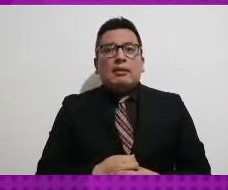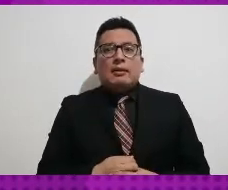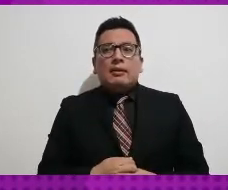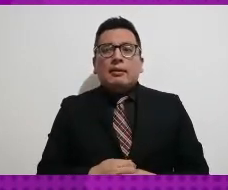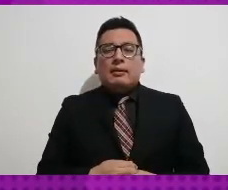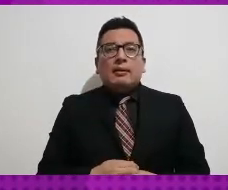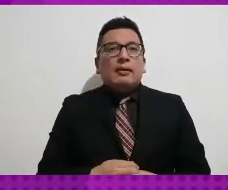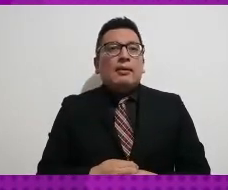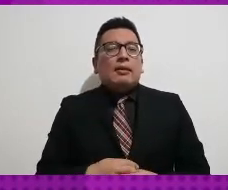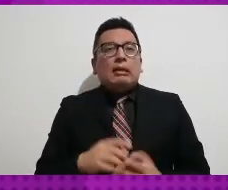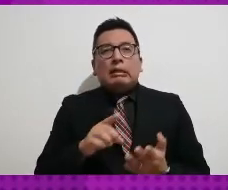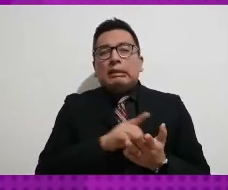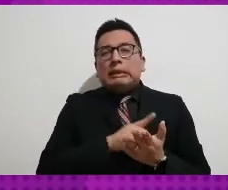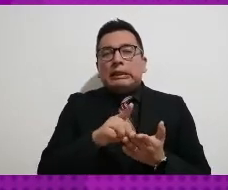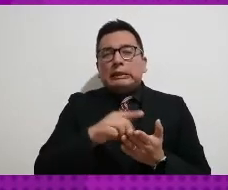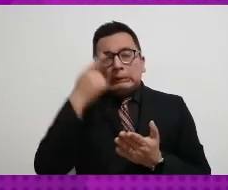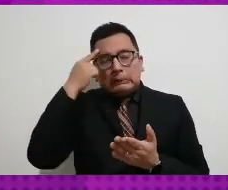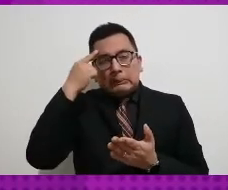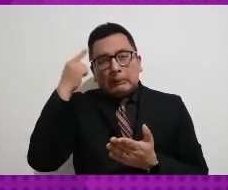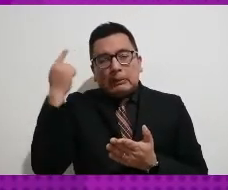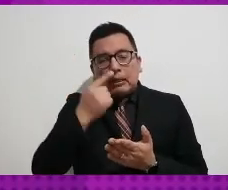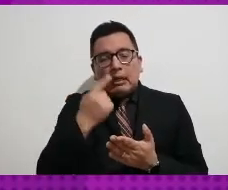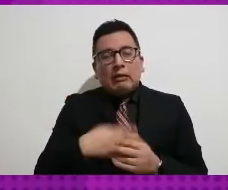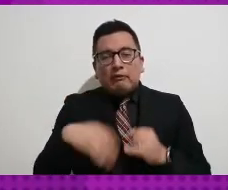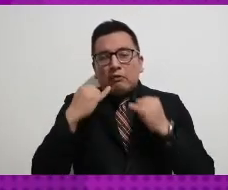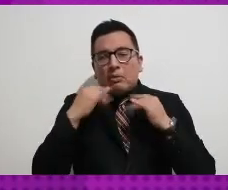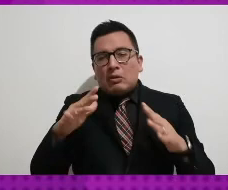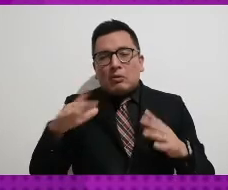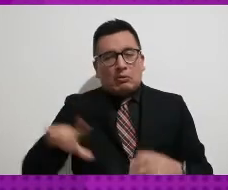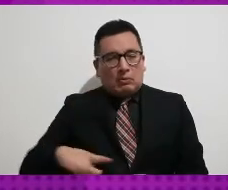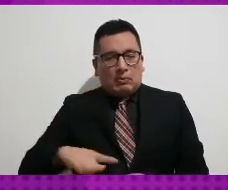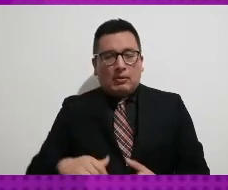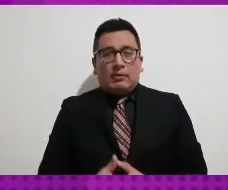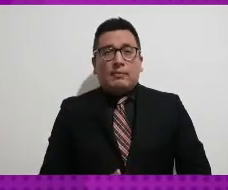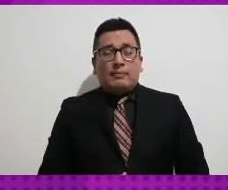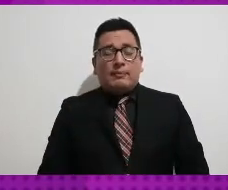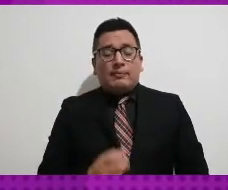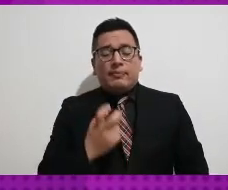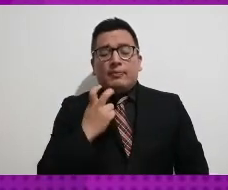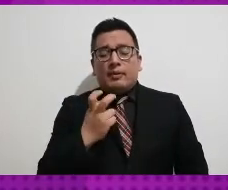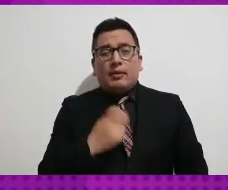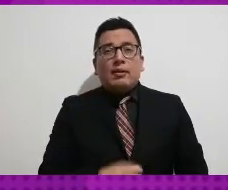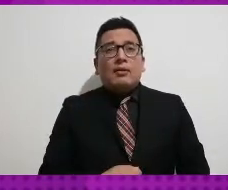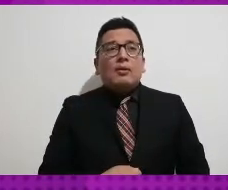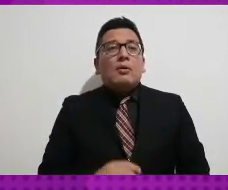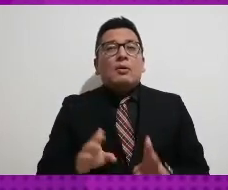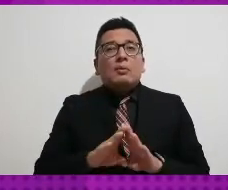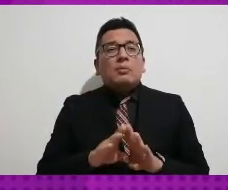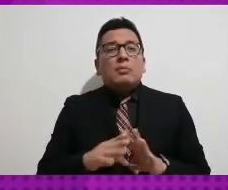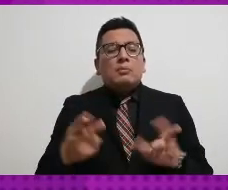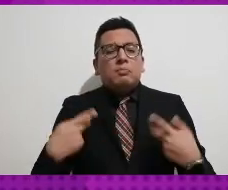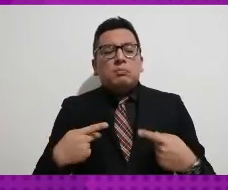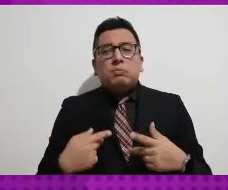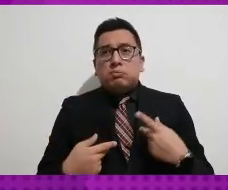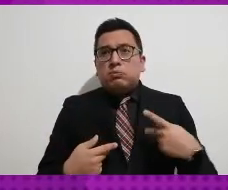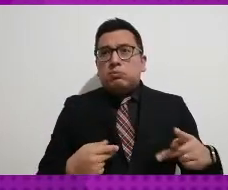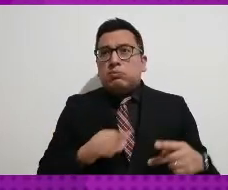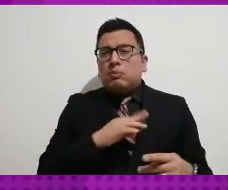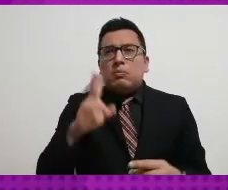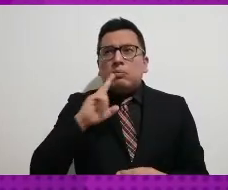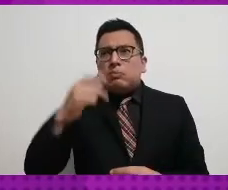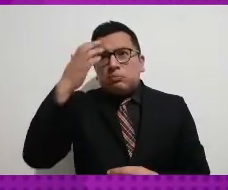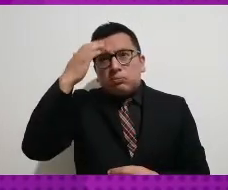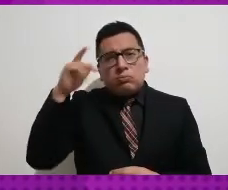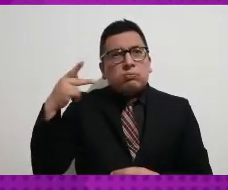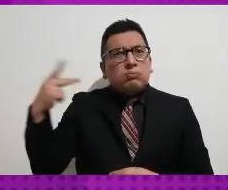DAI, del Derecho de Acceso a la Información Pública, que va a tener por objeto detonar el derecho de acceso a la información pública por parte de la ciudadanía para ver